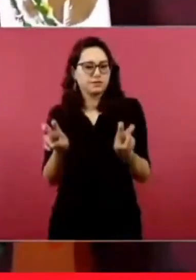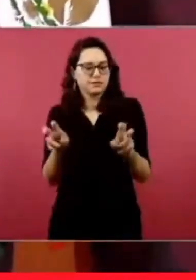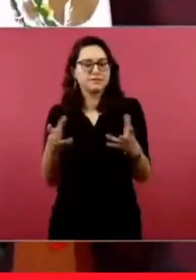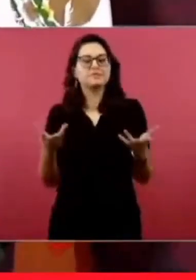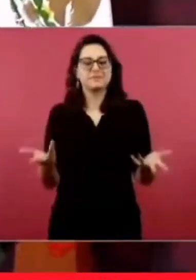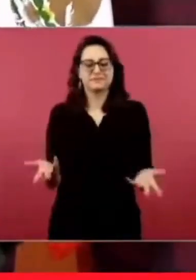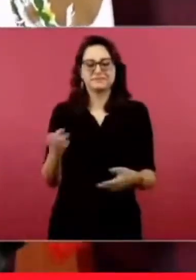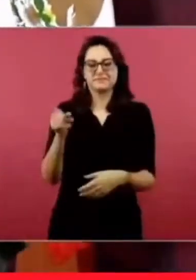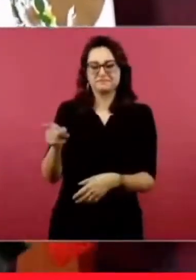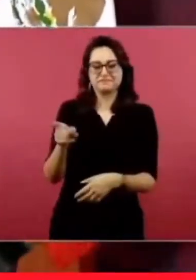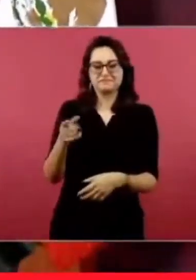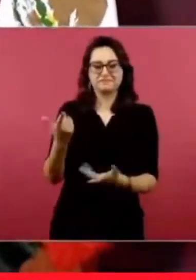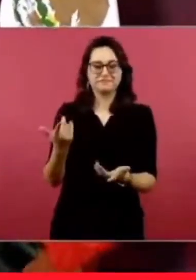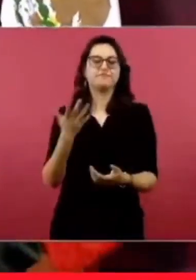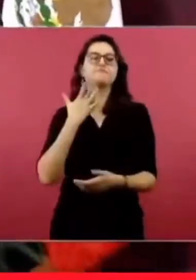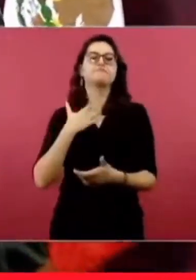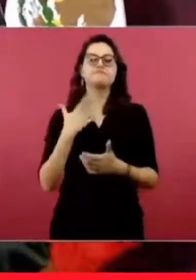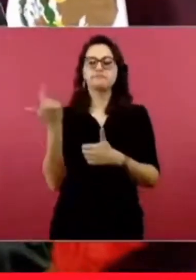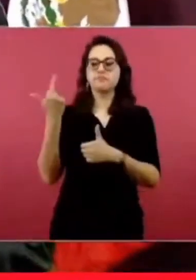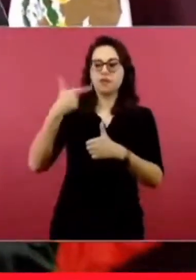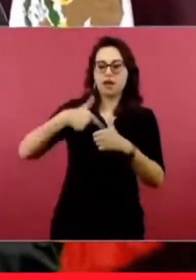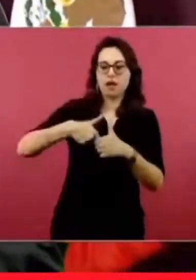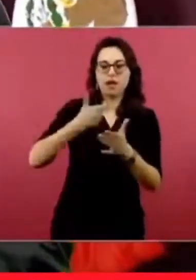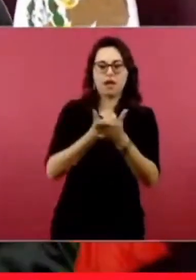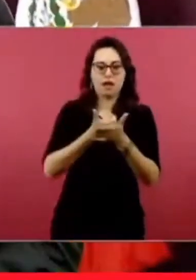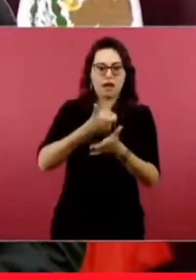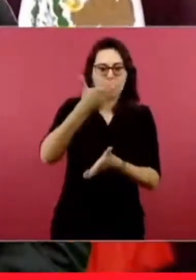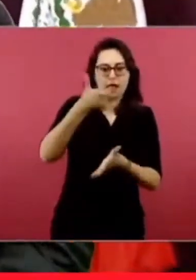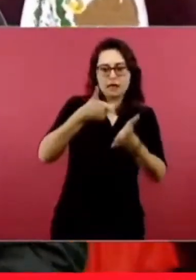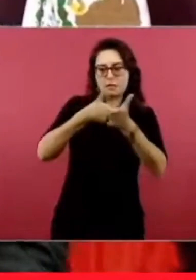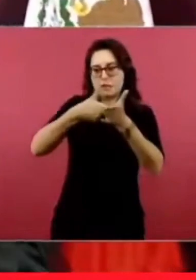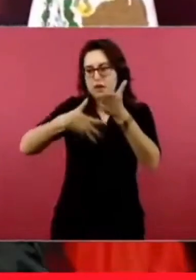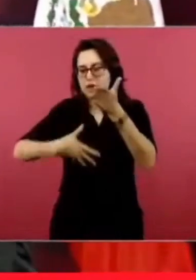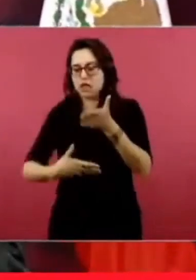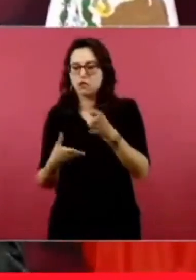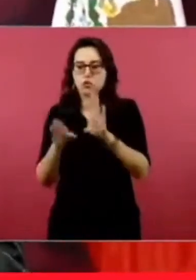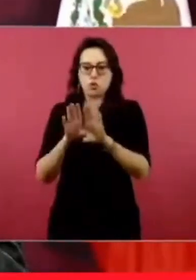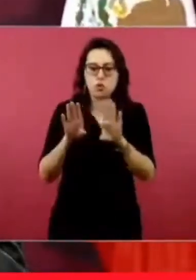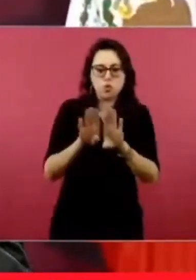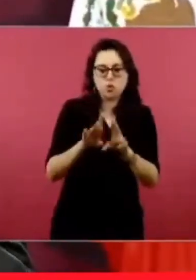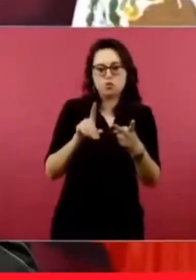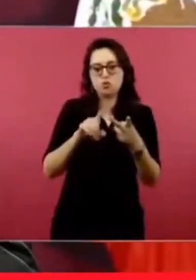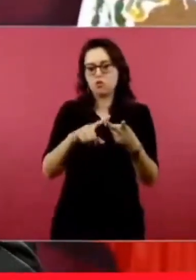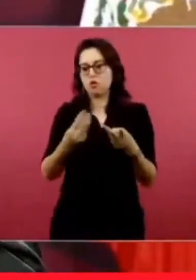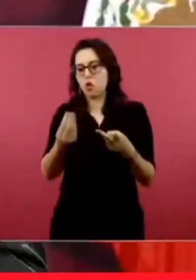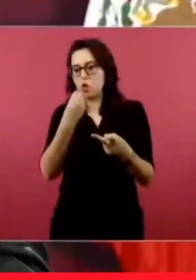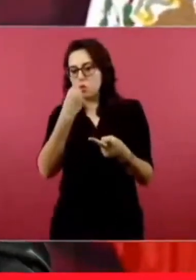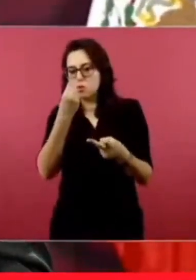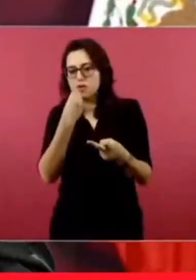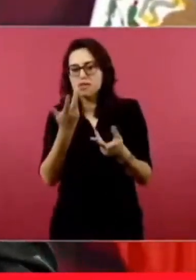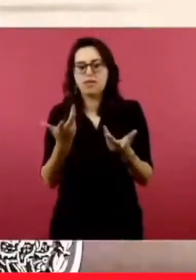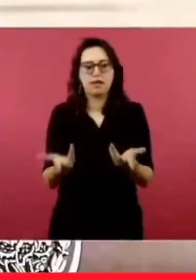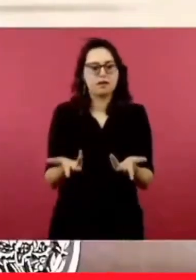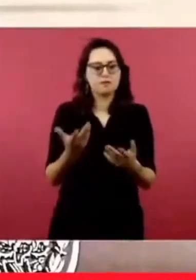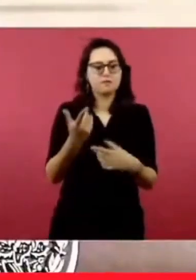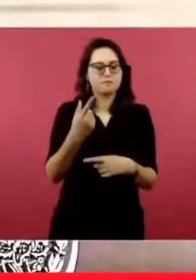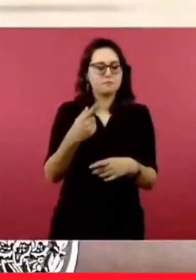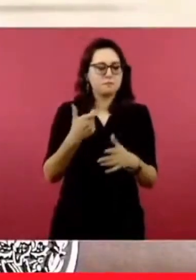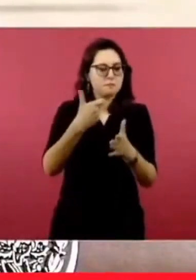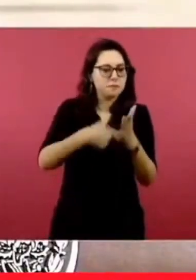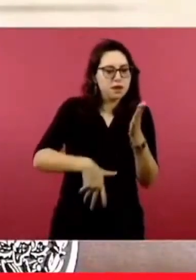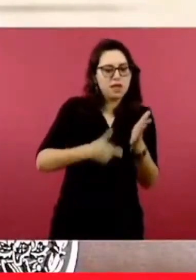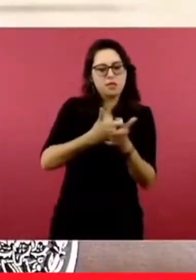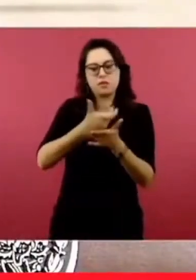doctor Ricardo Sheffield, que es el Procurador Federal del Consumidor, en la sección de ¿Quién es